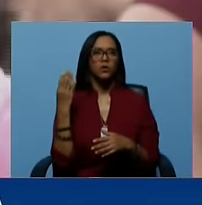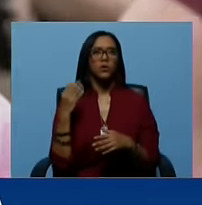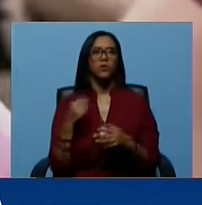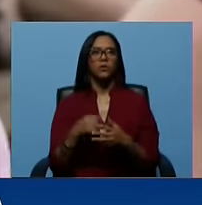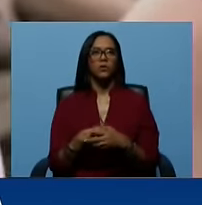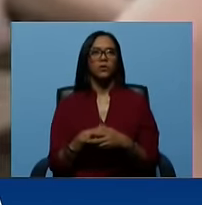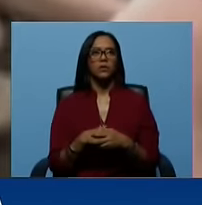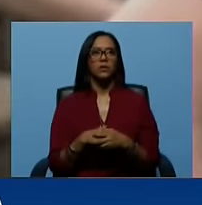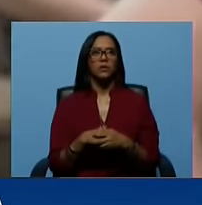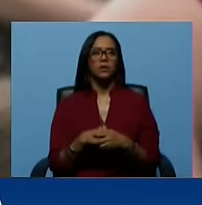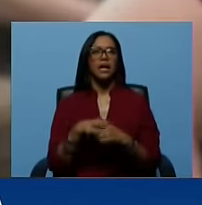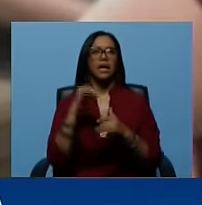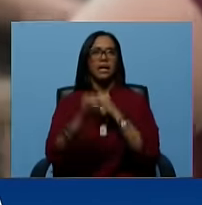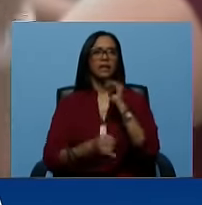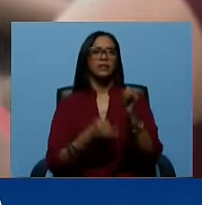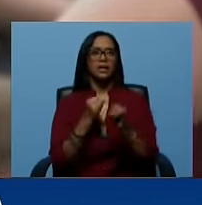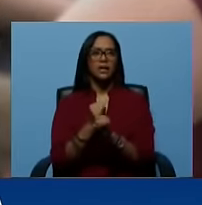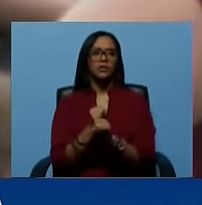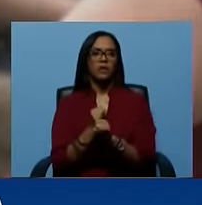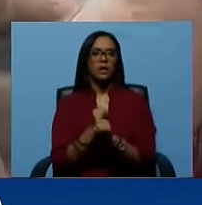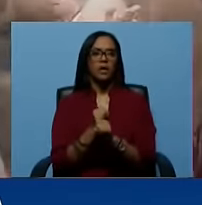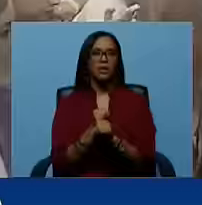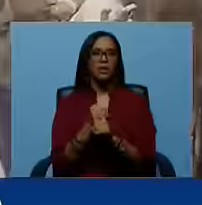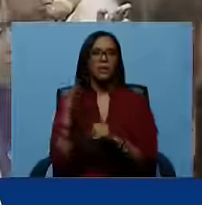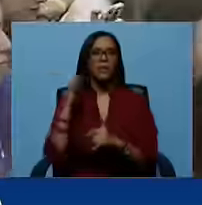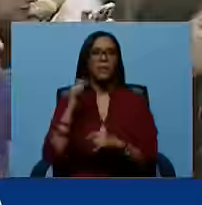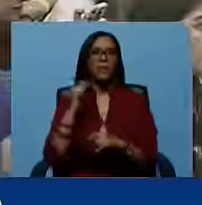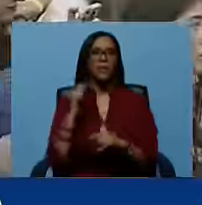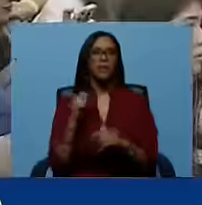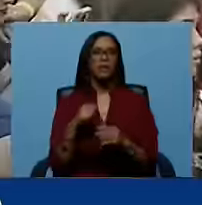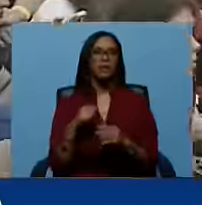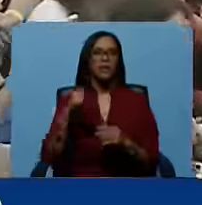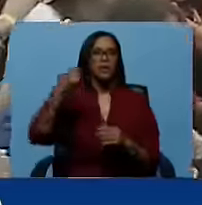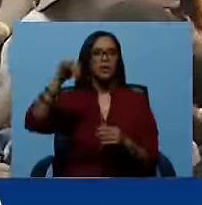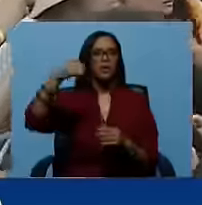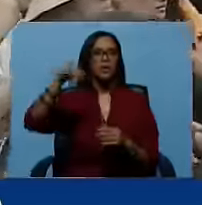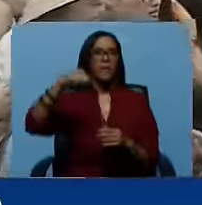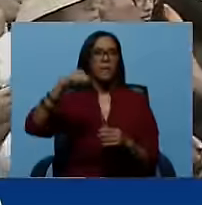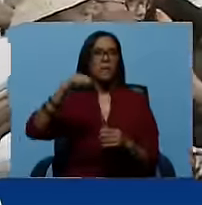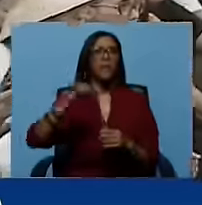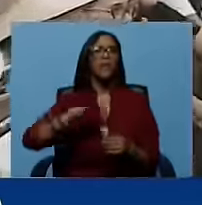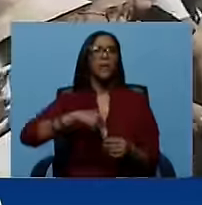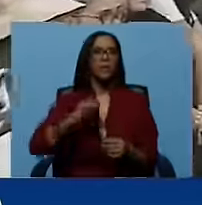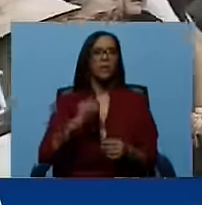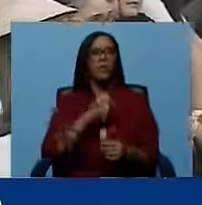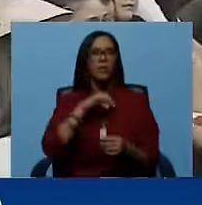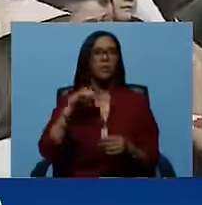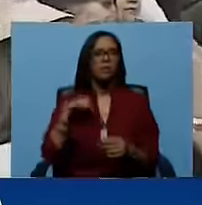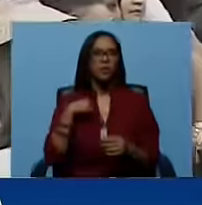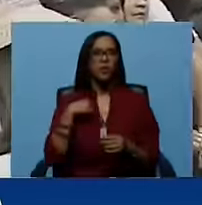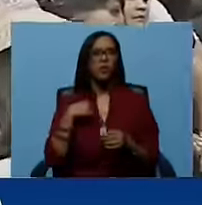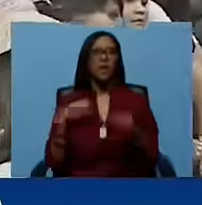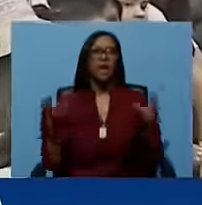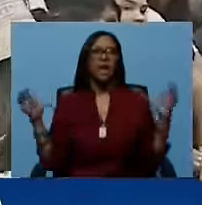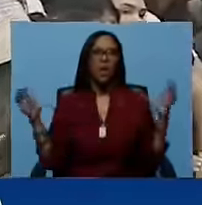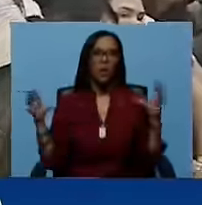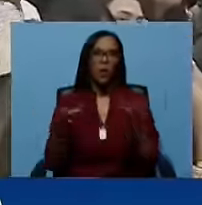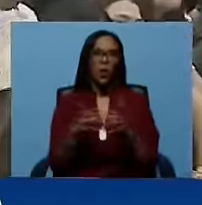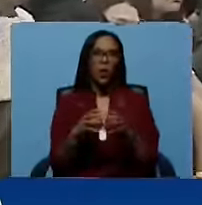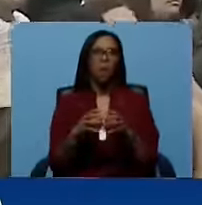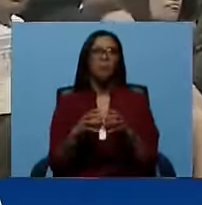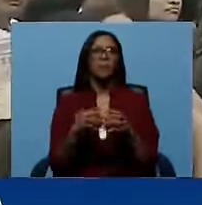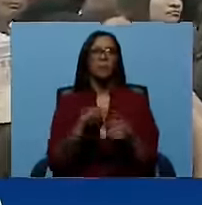un gran congreso internacional, en el mes de noviembre, que pudiésemos nosotros englobar para